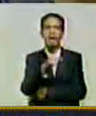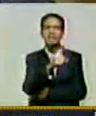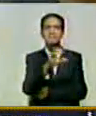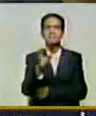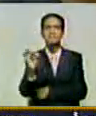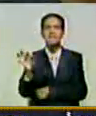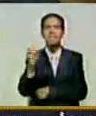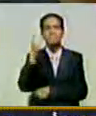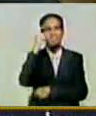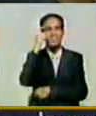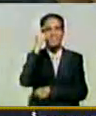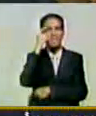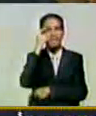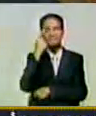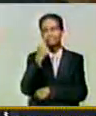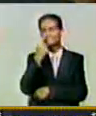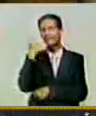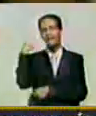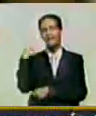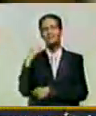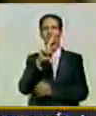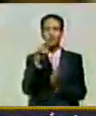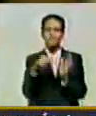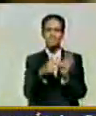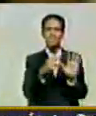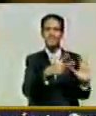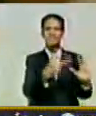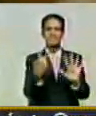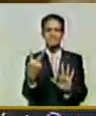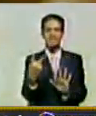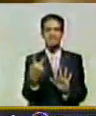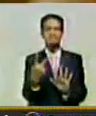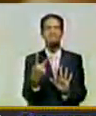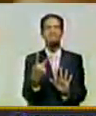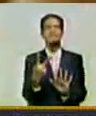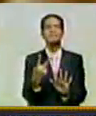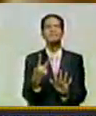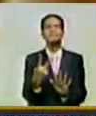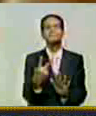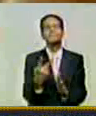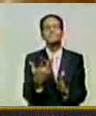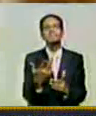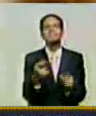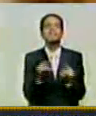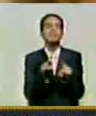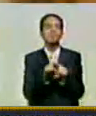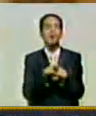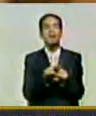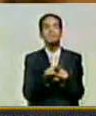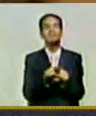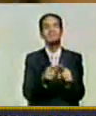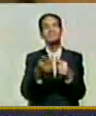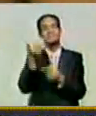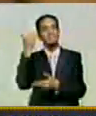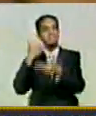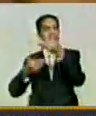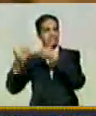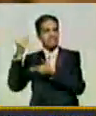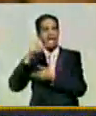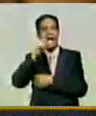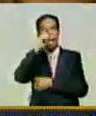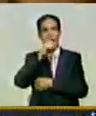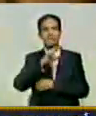2017 y también que fue la continuación de lo que vivió nuestra República en el año 2014, y se constituyó esta comisión